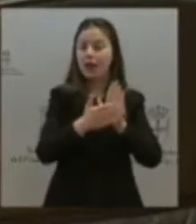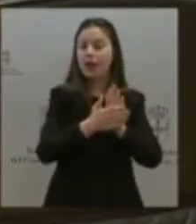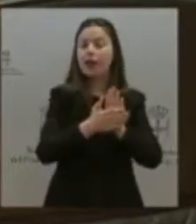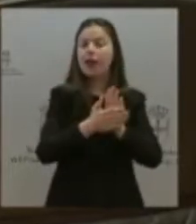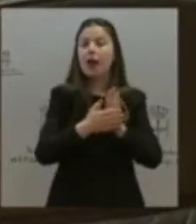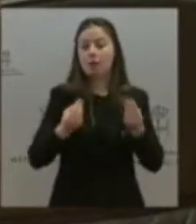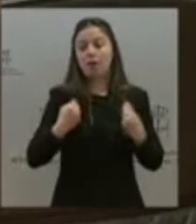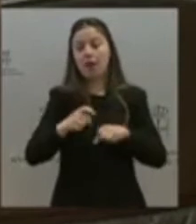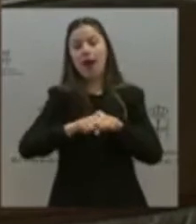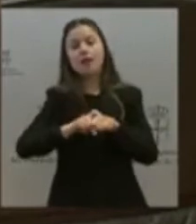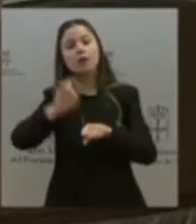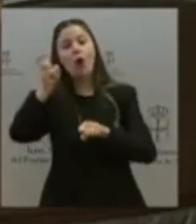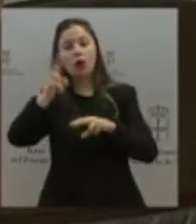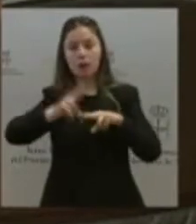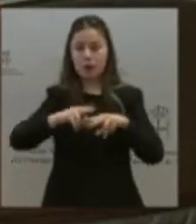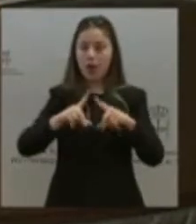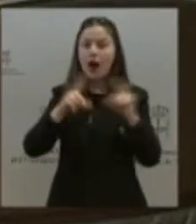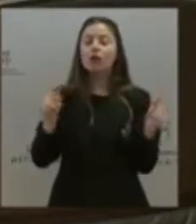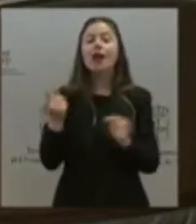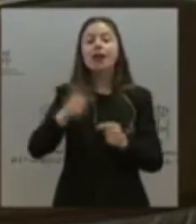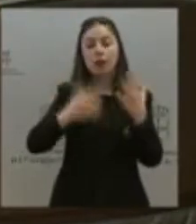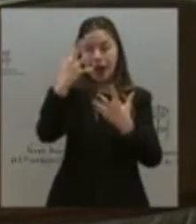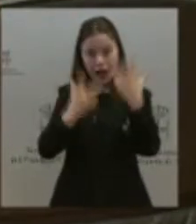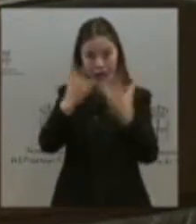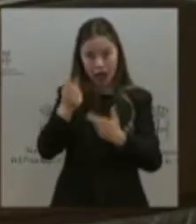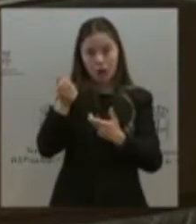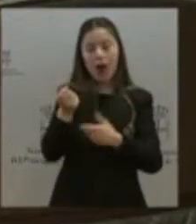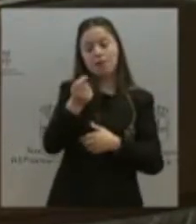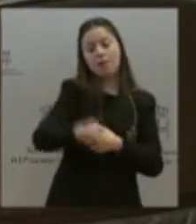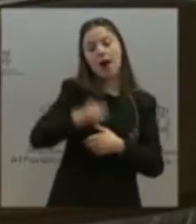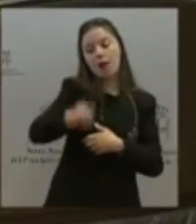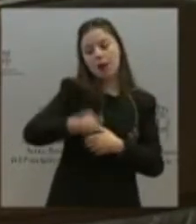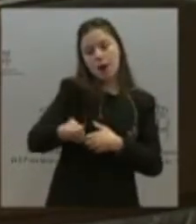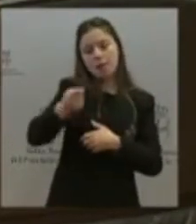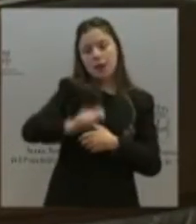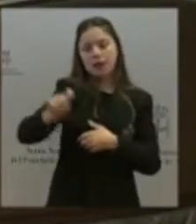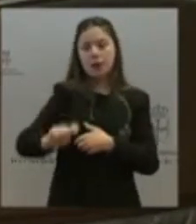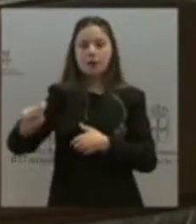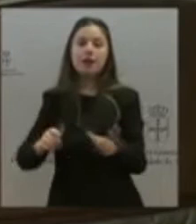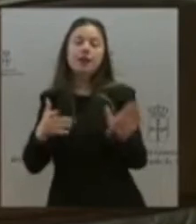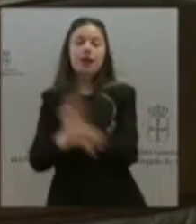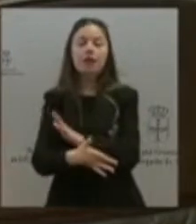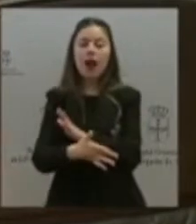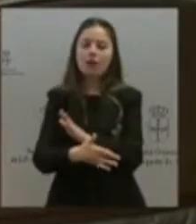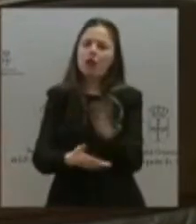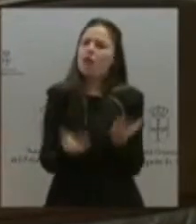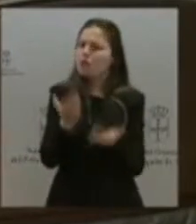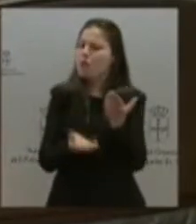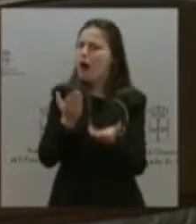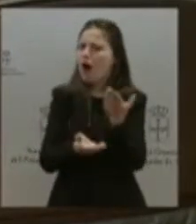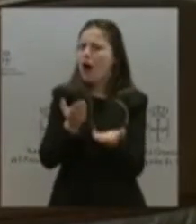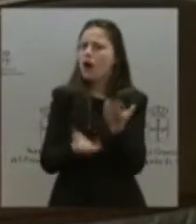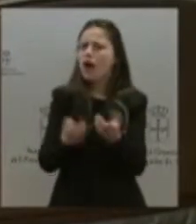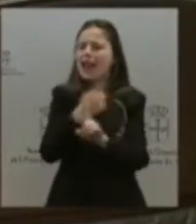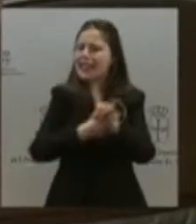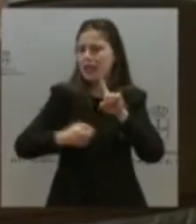y para el cálculo de esa renta mensual se tendrá en cuenta también lo estipulado en la resolución de la propia Consejería por la que se